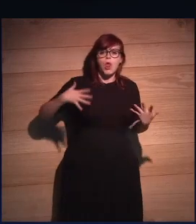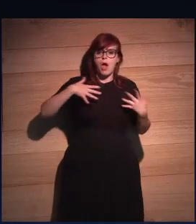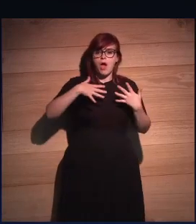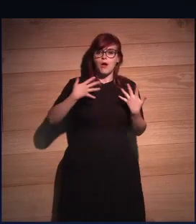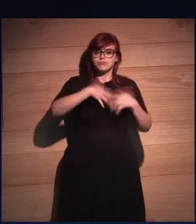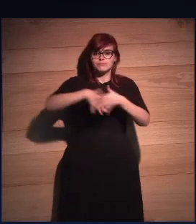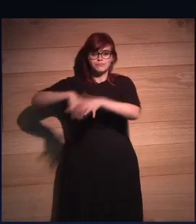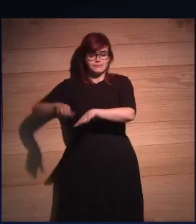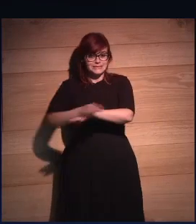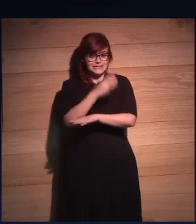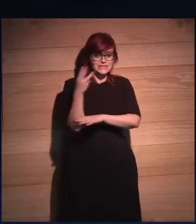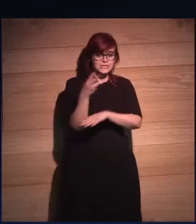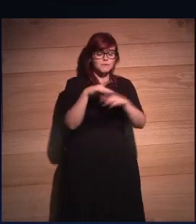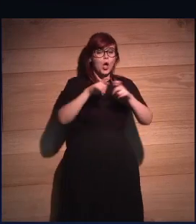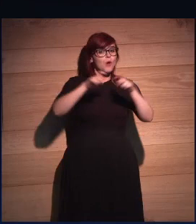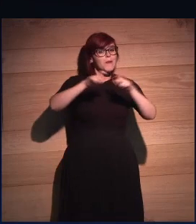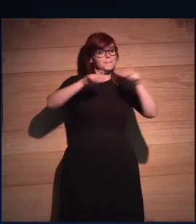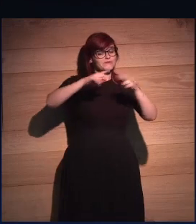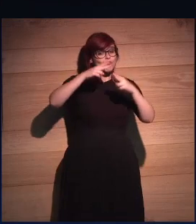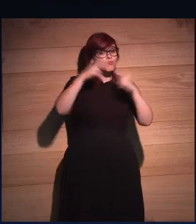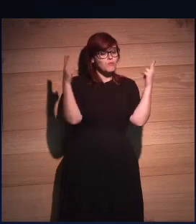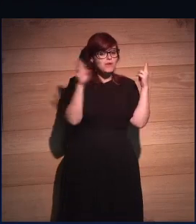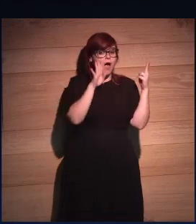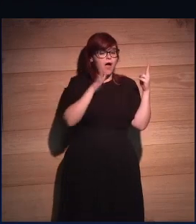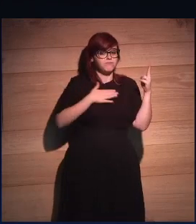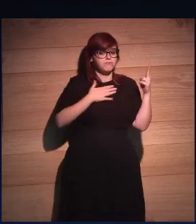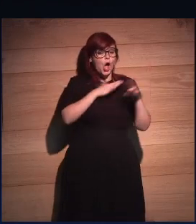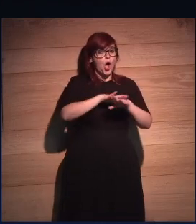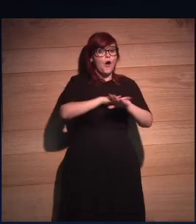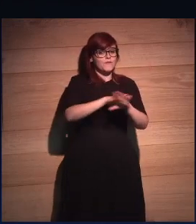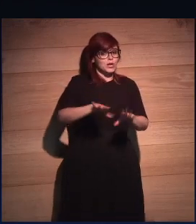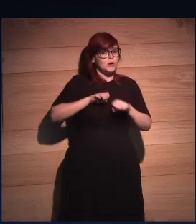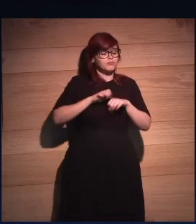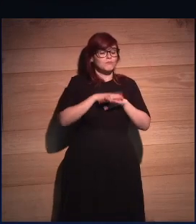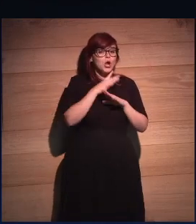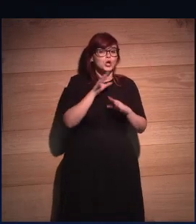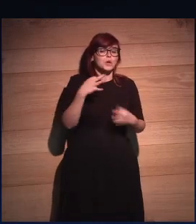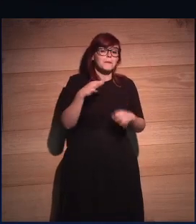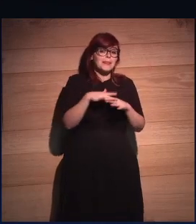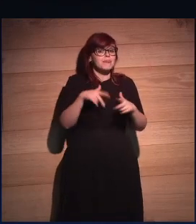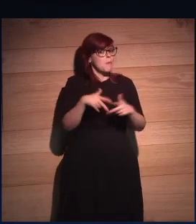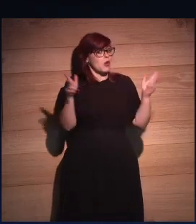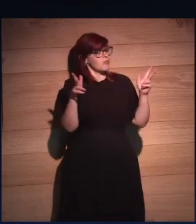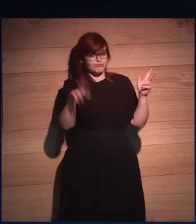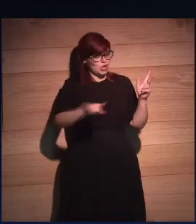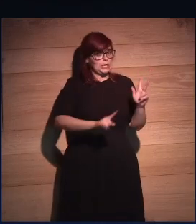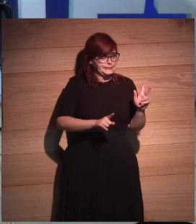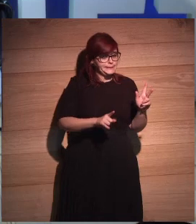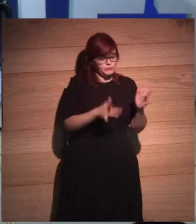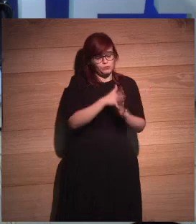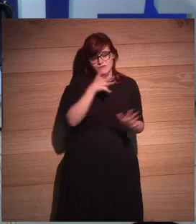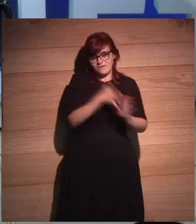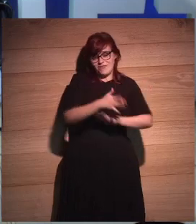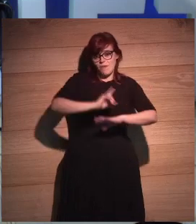lugares donde hay una operadora, es pública, pertenece a un gobierno generalmente no particularmente democrático y